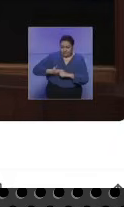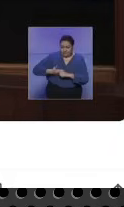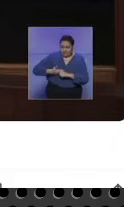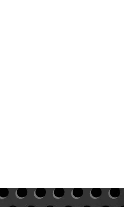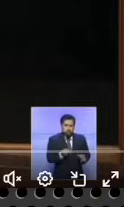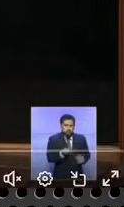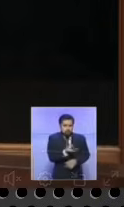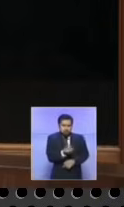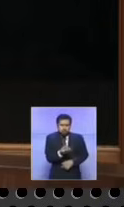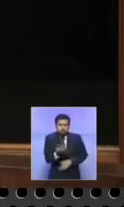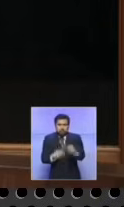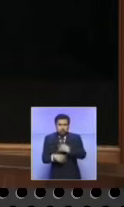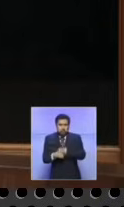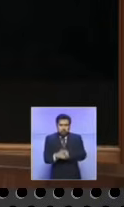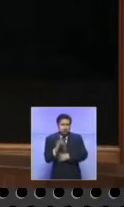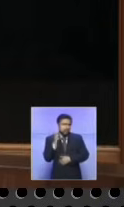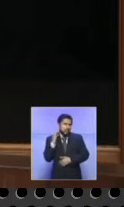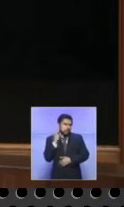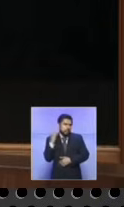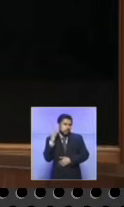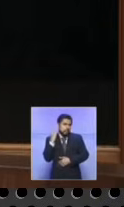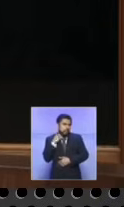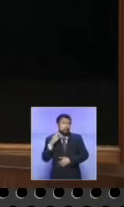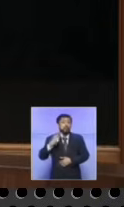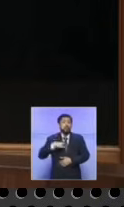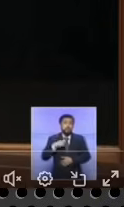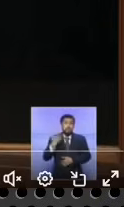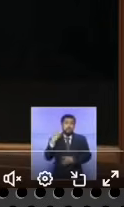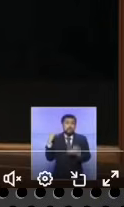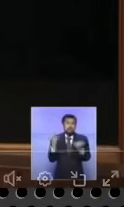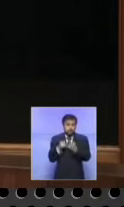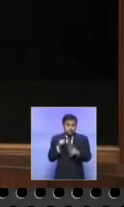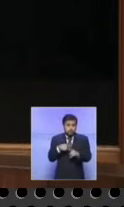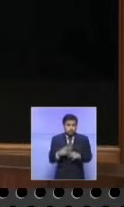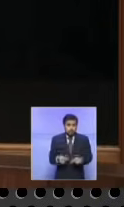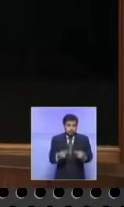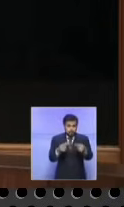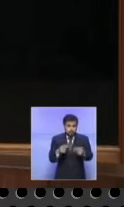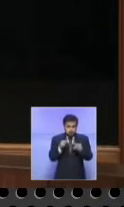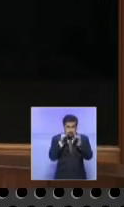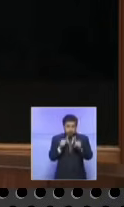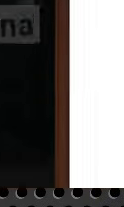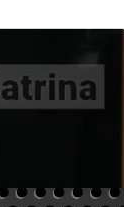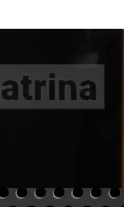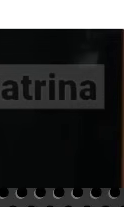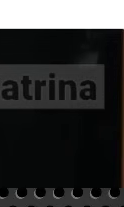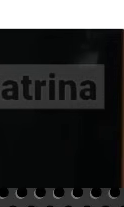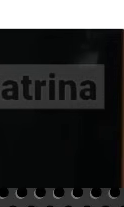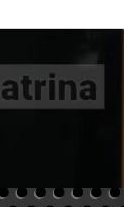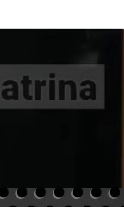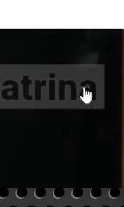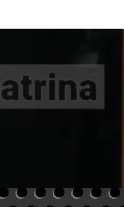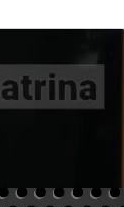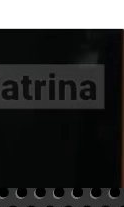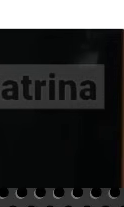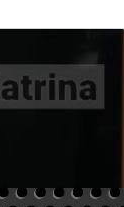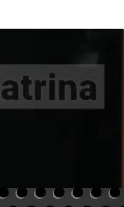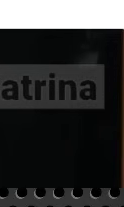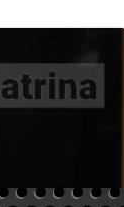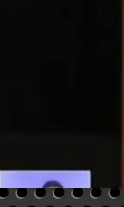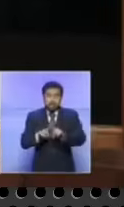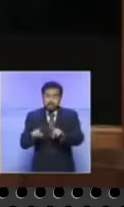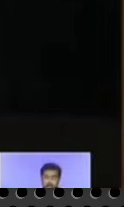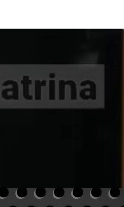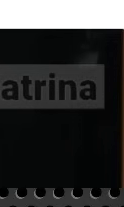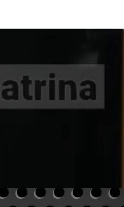situación fue prácticamente idéntica Y pues simplemente cuando presentó su